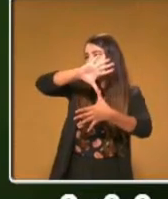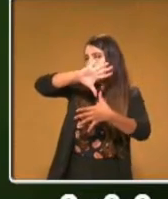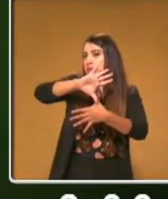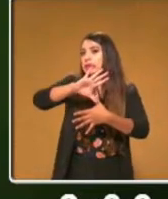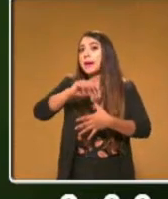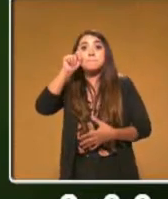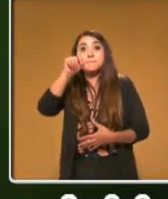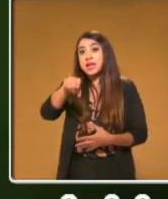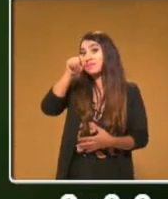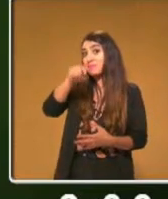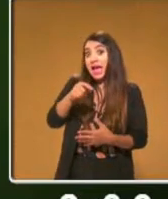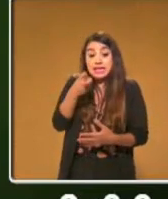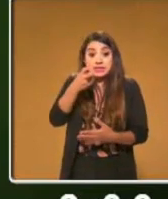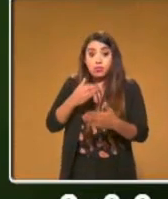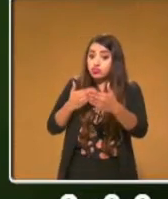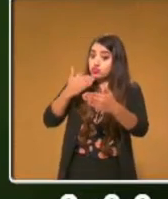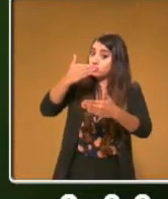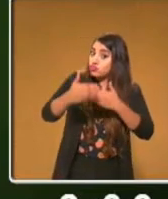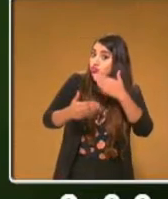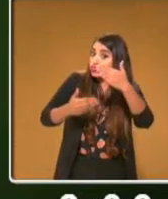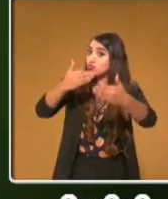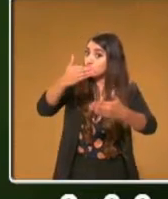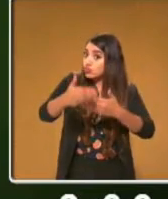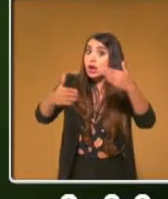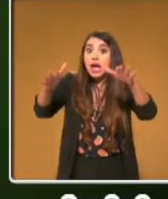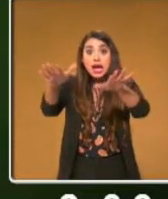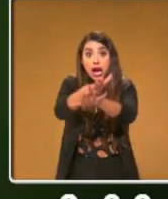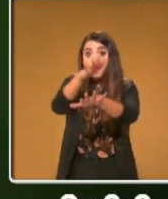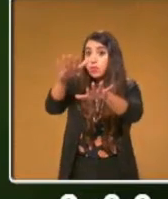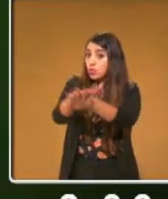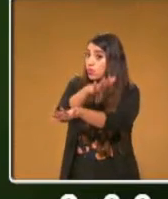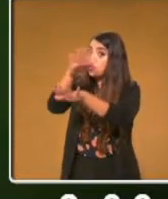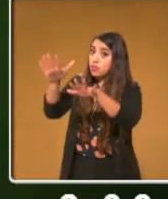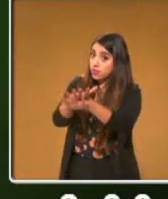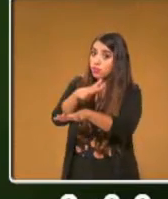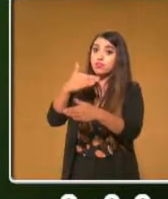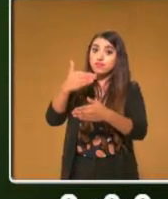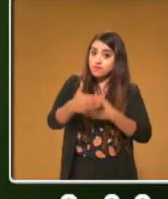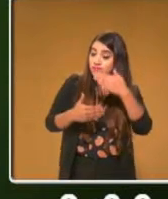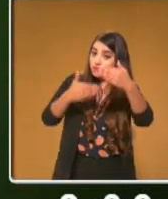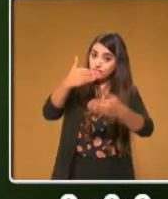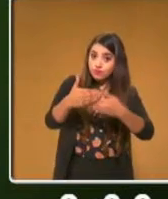ha ido evolucionando y modificándose a su manera,